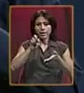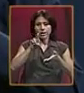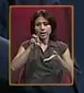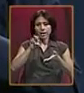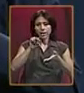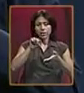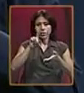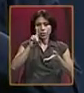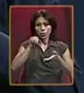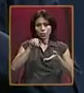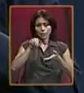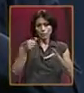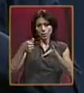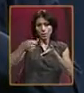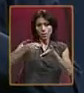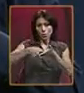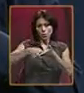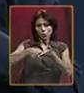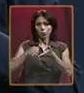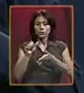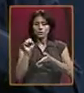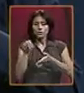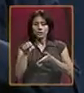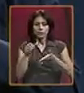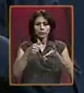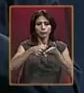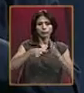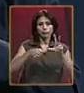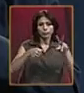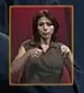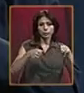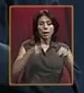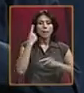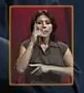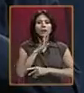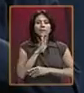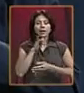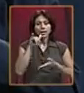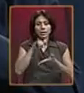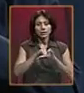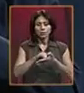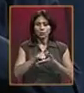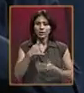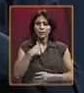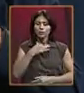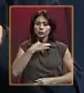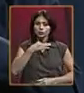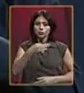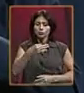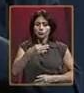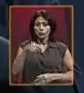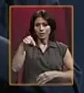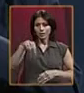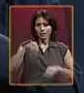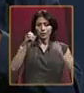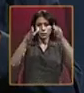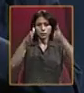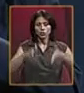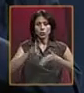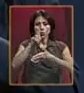vamos a tener el placer de tener con nosotros al profesor